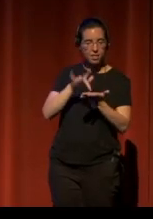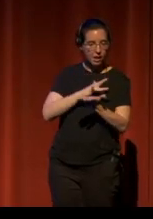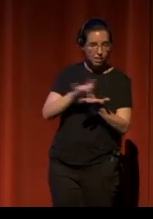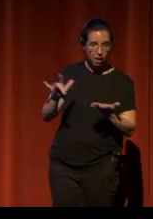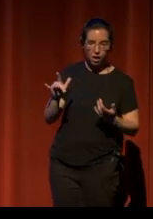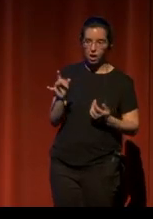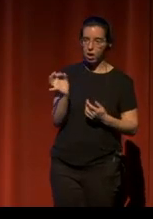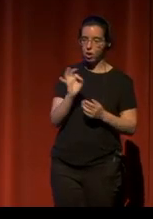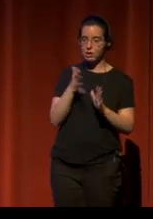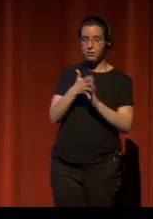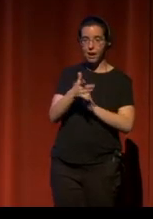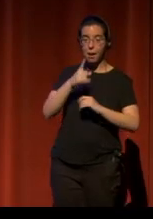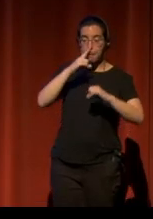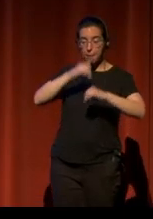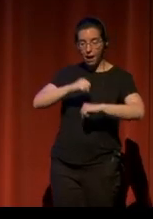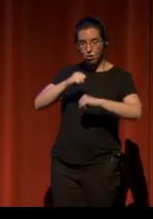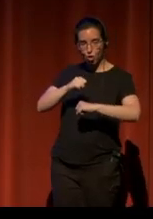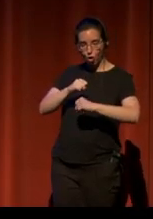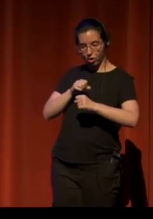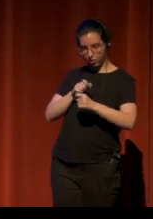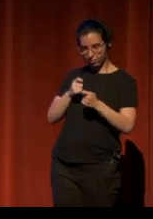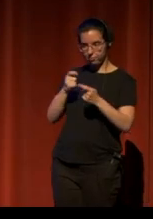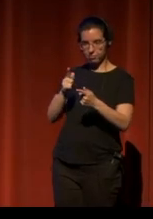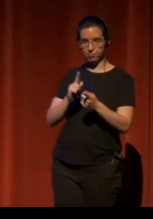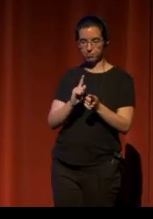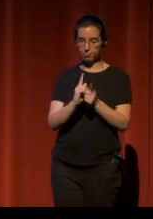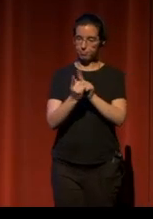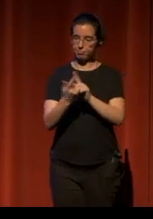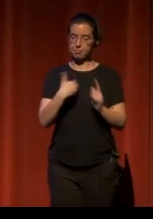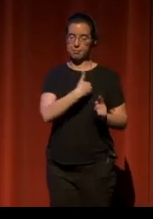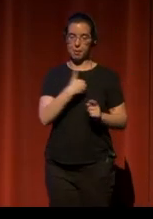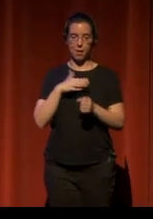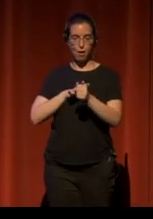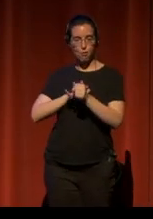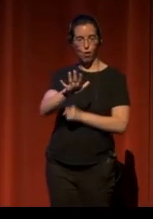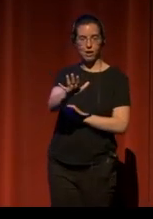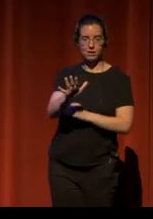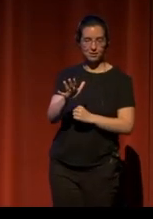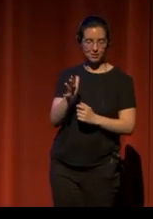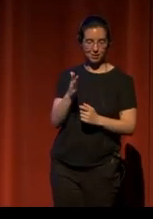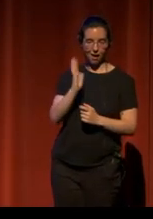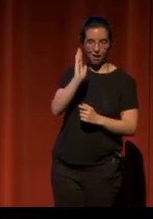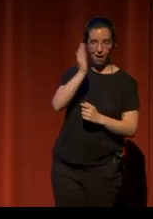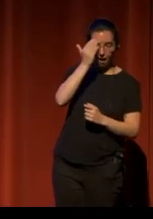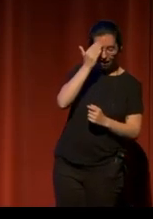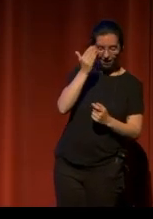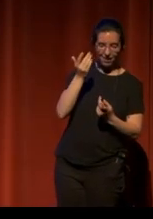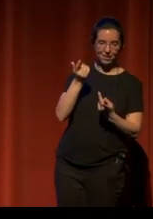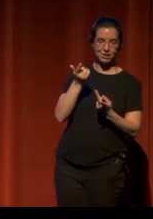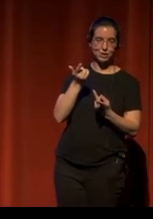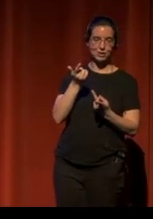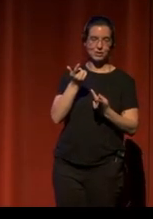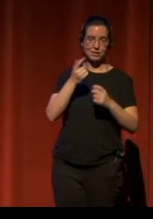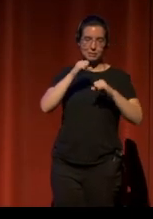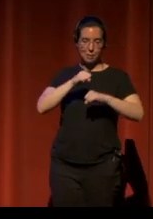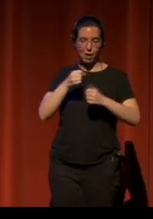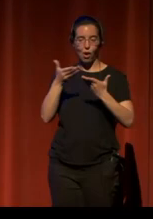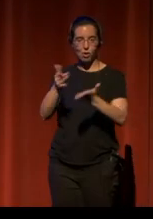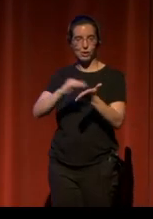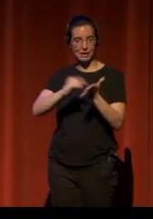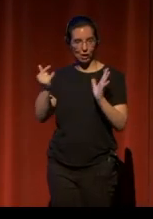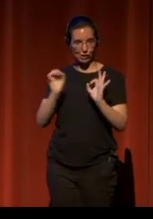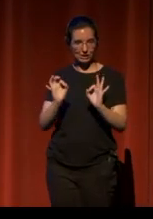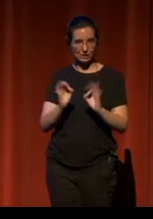convierten en influencers en hackers eh seniors No y que ayudan a otras personas mayores con con la tecnología